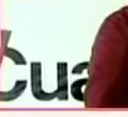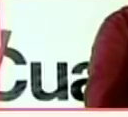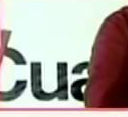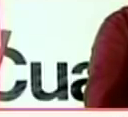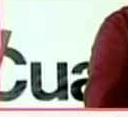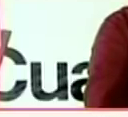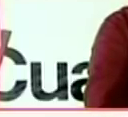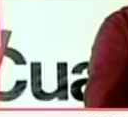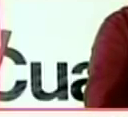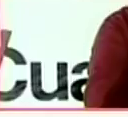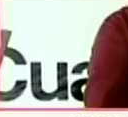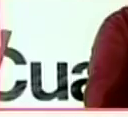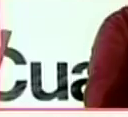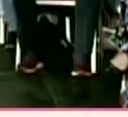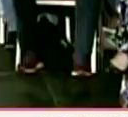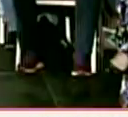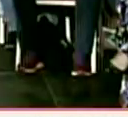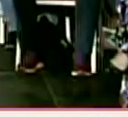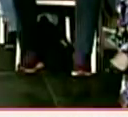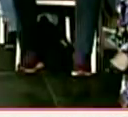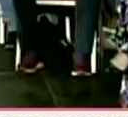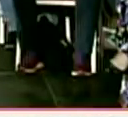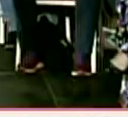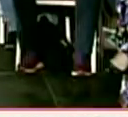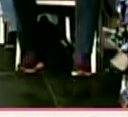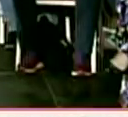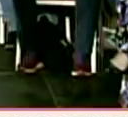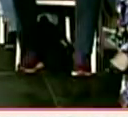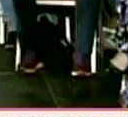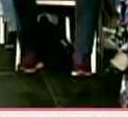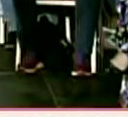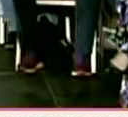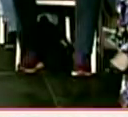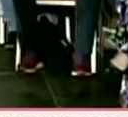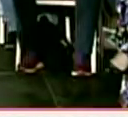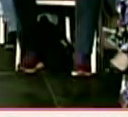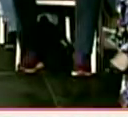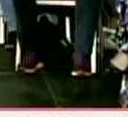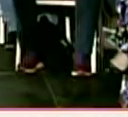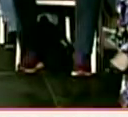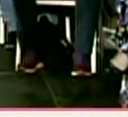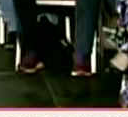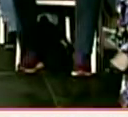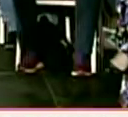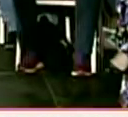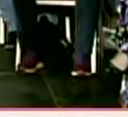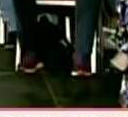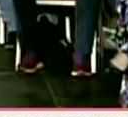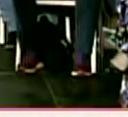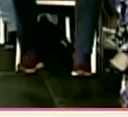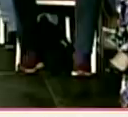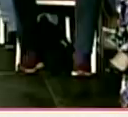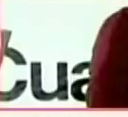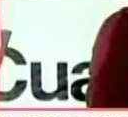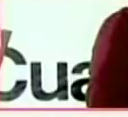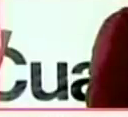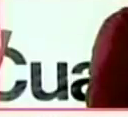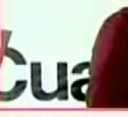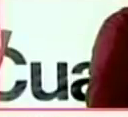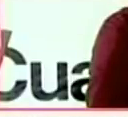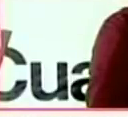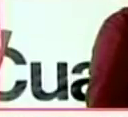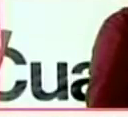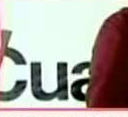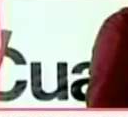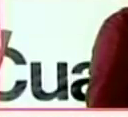verdad, trágico para los sectores golpistas del continente, encabezados por Estados Unidos. Ya el que tenía